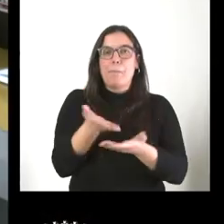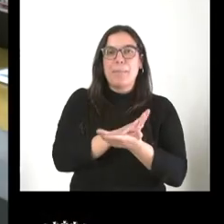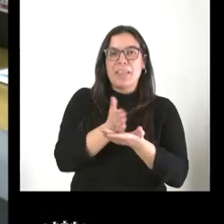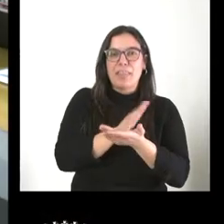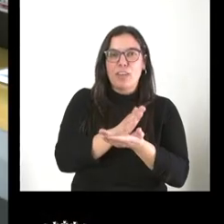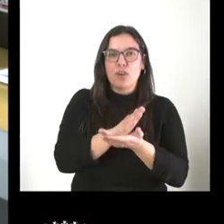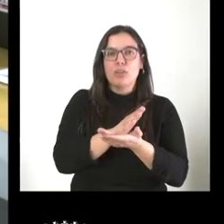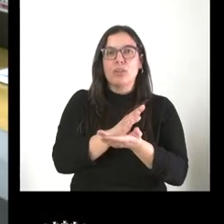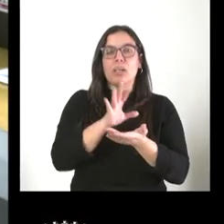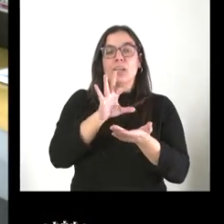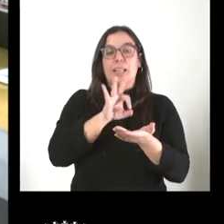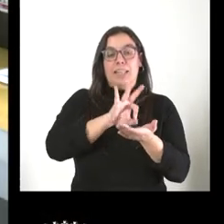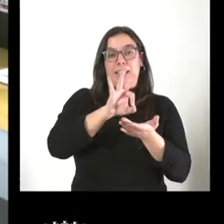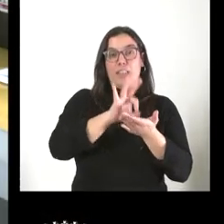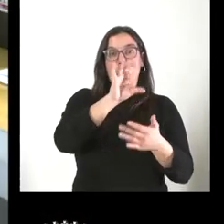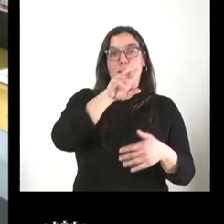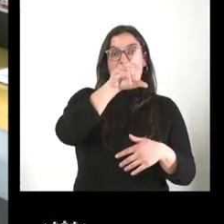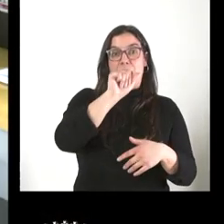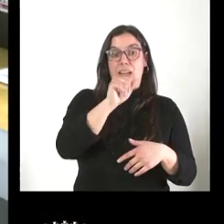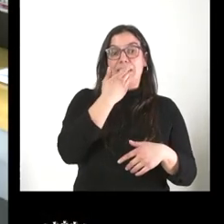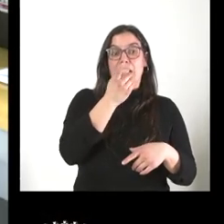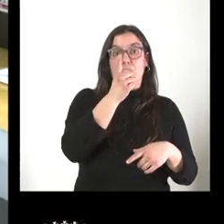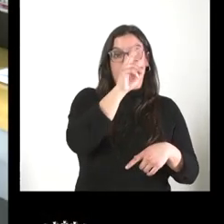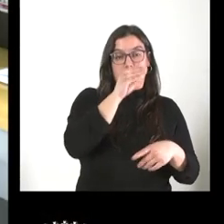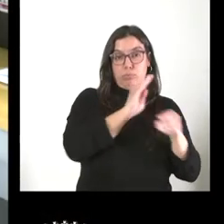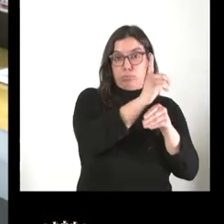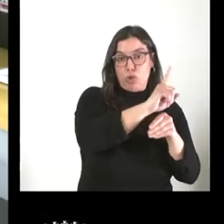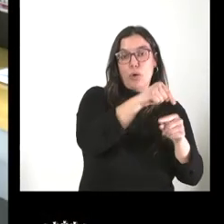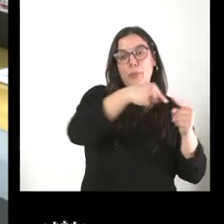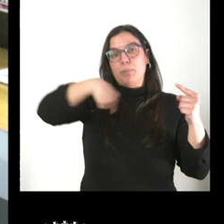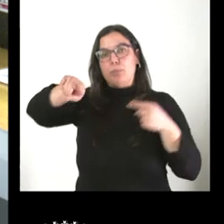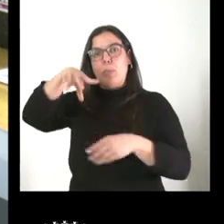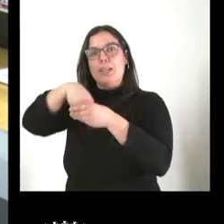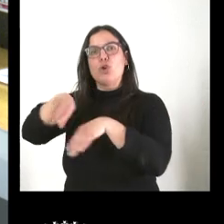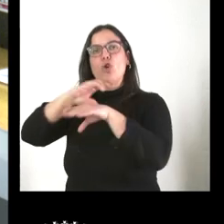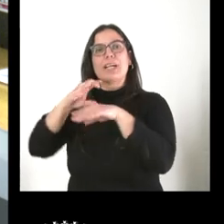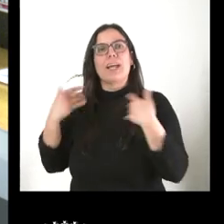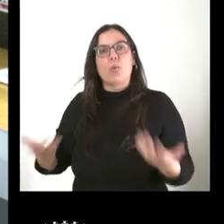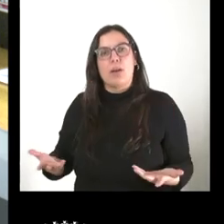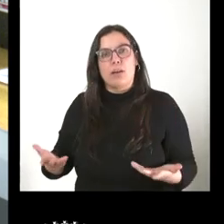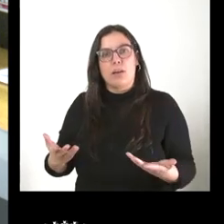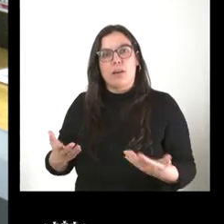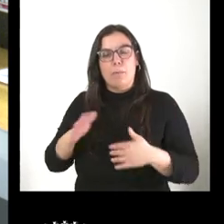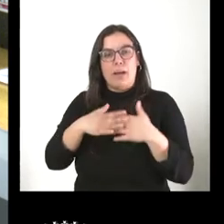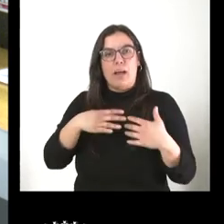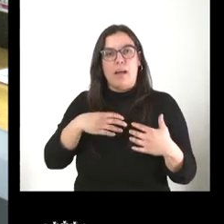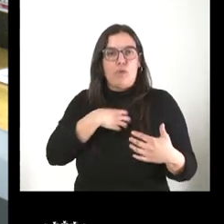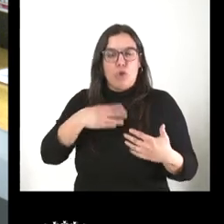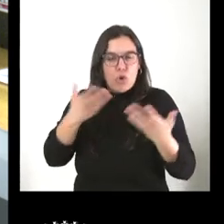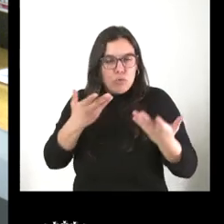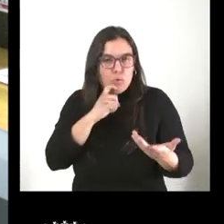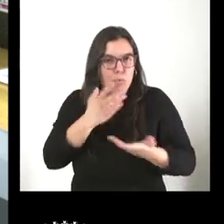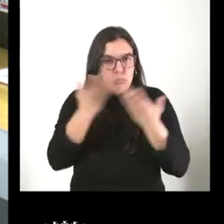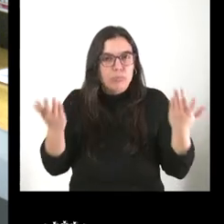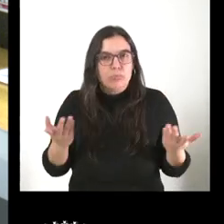qué consejería recaería esta el traslado de funciones o de lo que sea esto